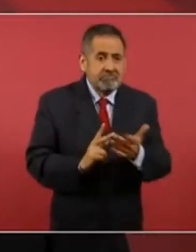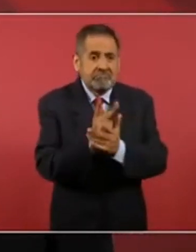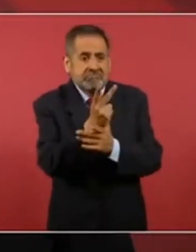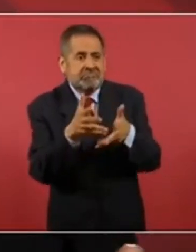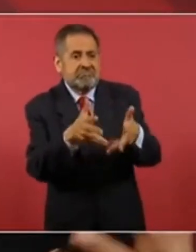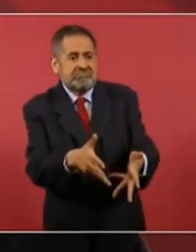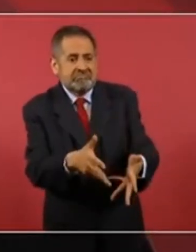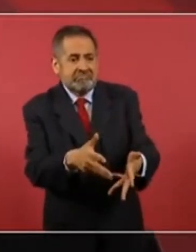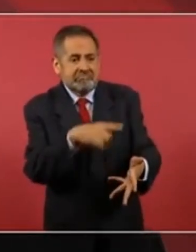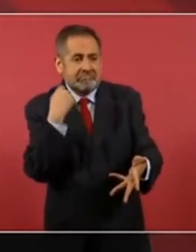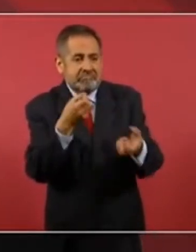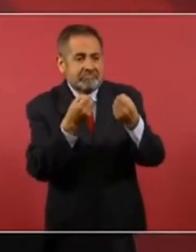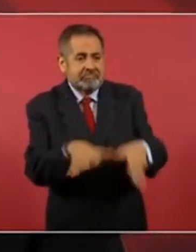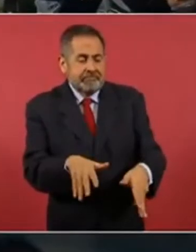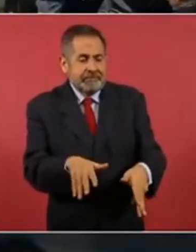Porque tiene que haber